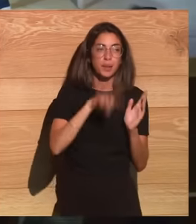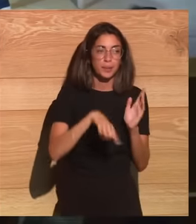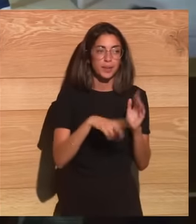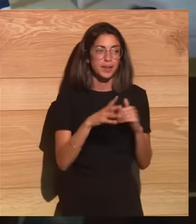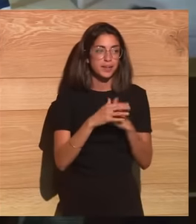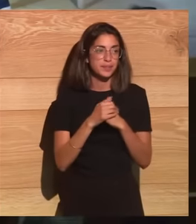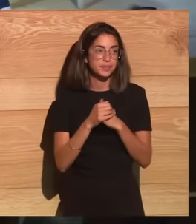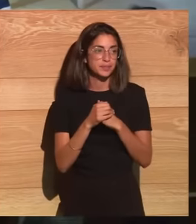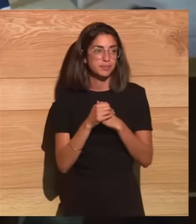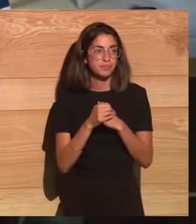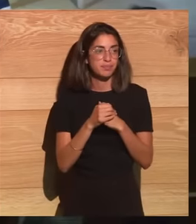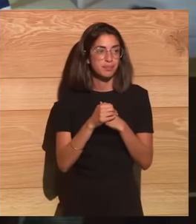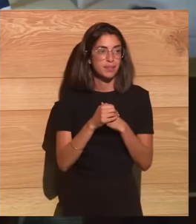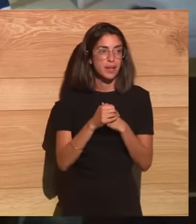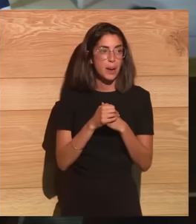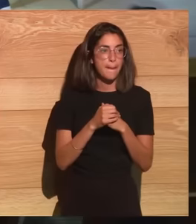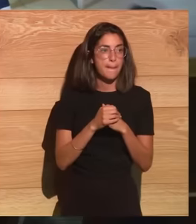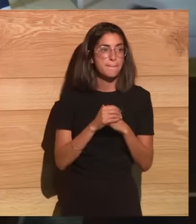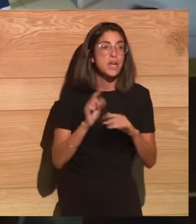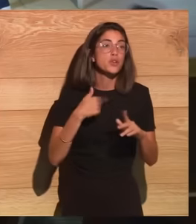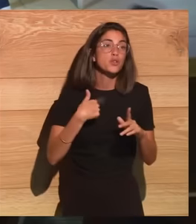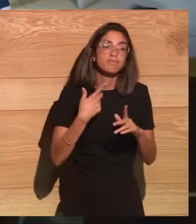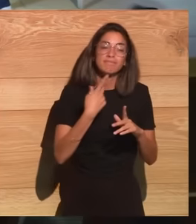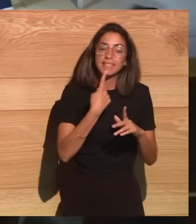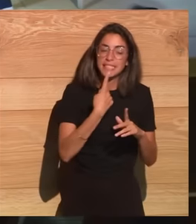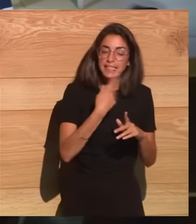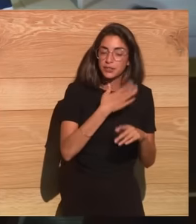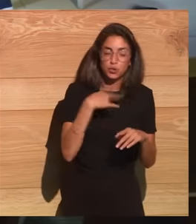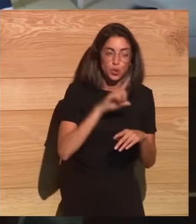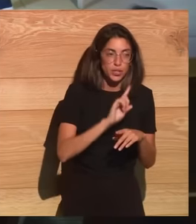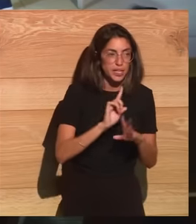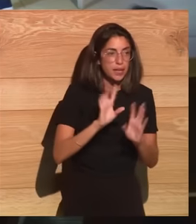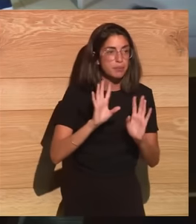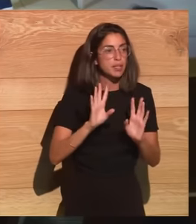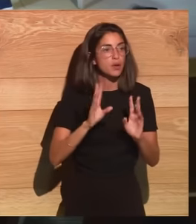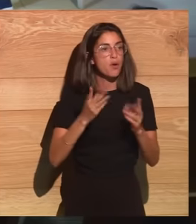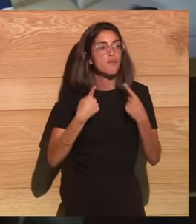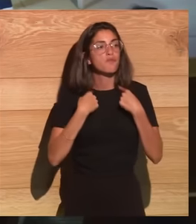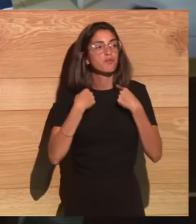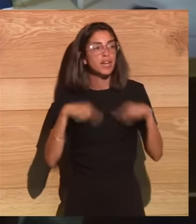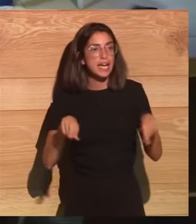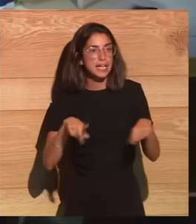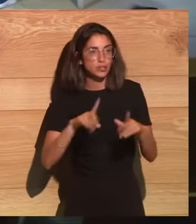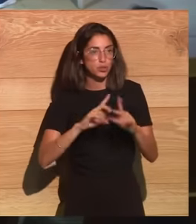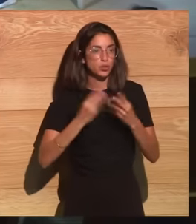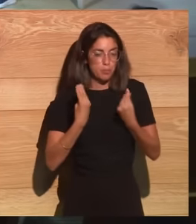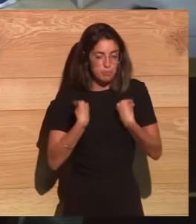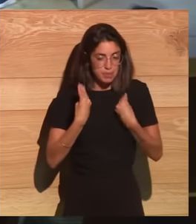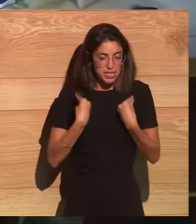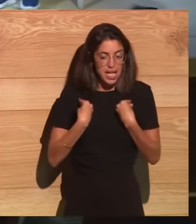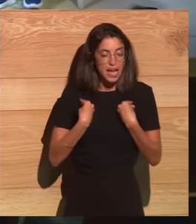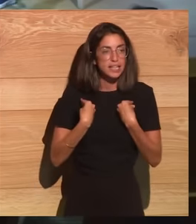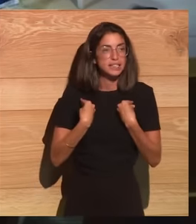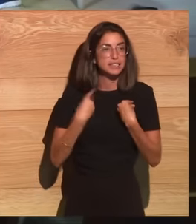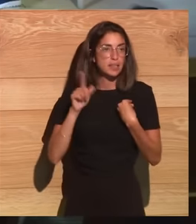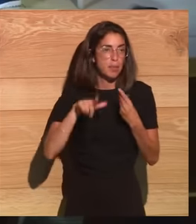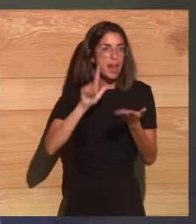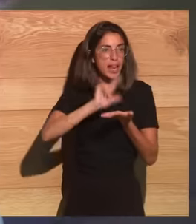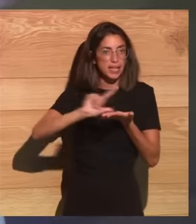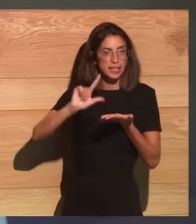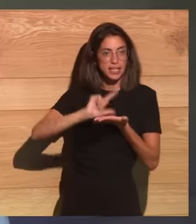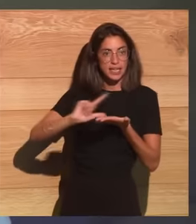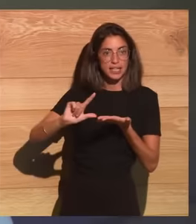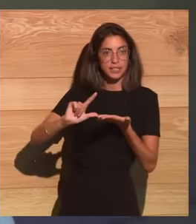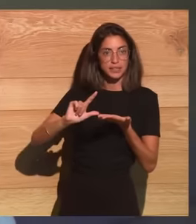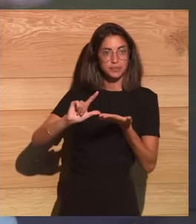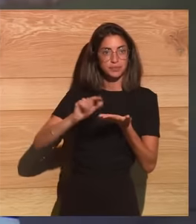La acotación es de aquí de primo, ¿eh? Yo le digo por ahí. Yo digo fracasos. Es vitales. Un fracaso literario vitales. De no, arriba vitales. Abajo, efectivamente. Pero, gracias, efectivamente,